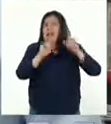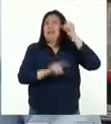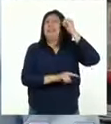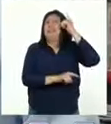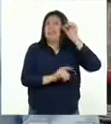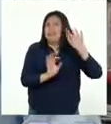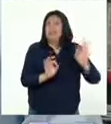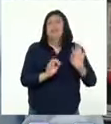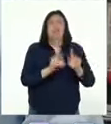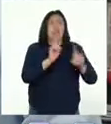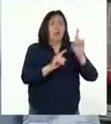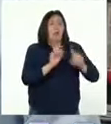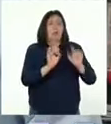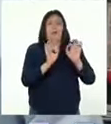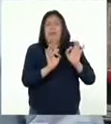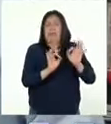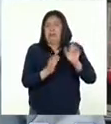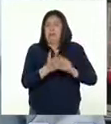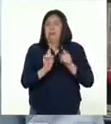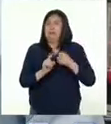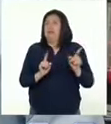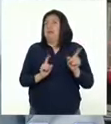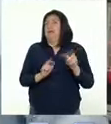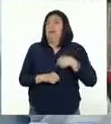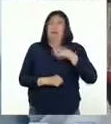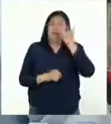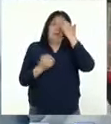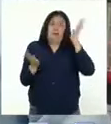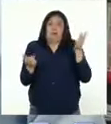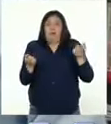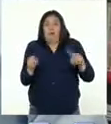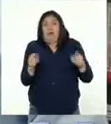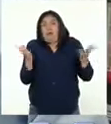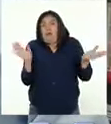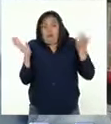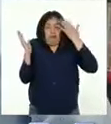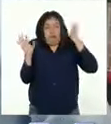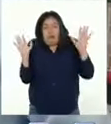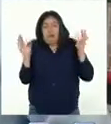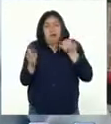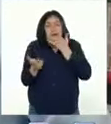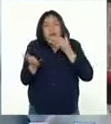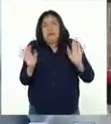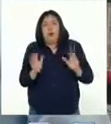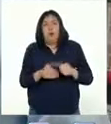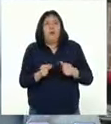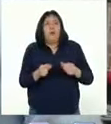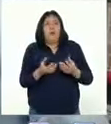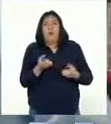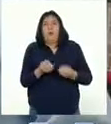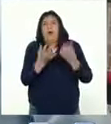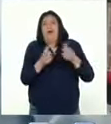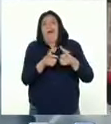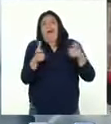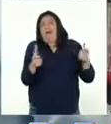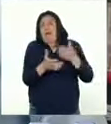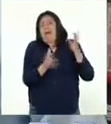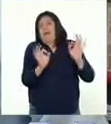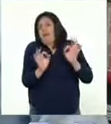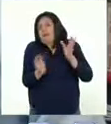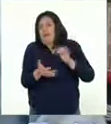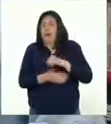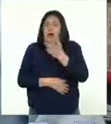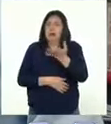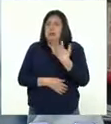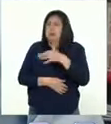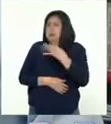pueden resultar peligrosos, pero no necesariamente sabemos cuándo van a ocurrir ni qué tan grandes van a ser. Pero además de esto,